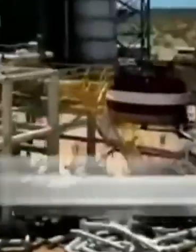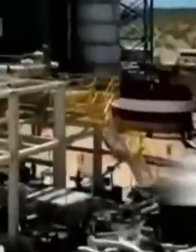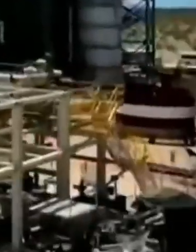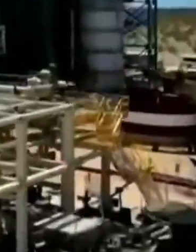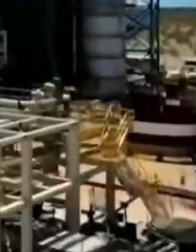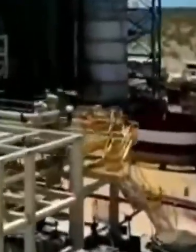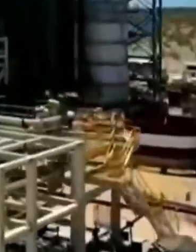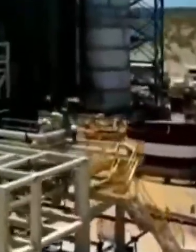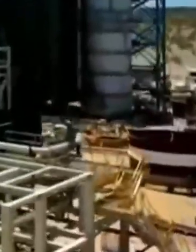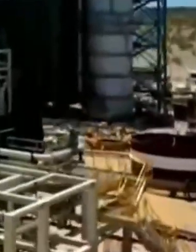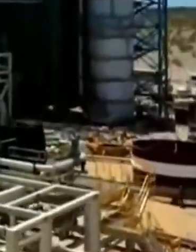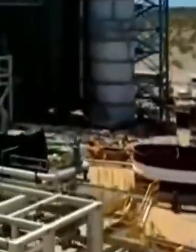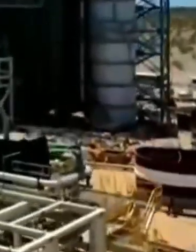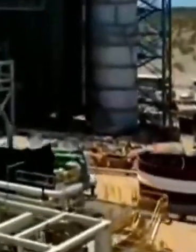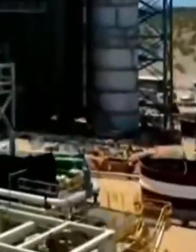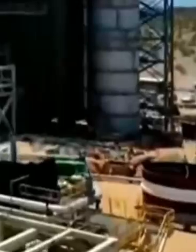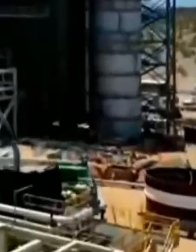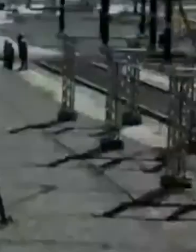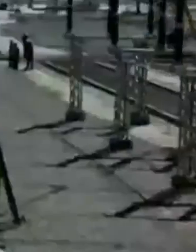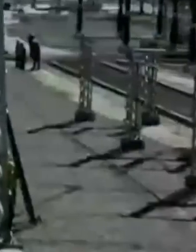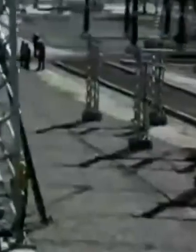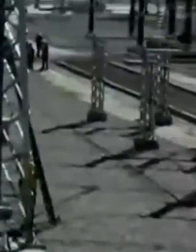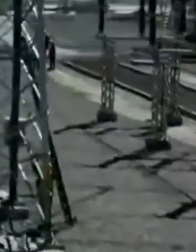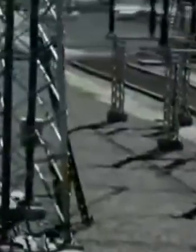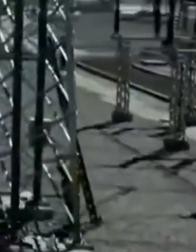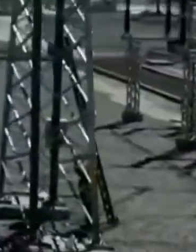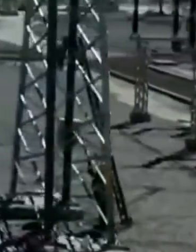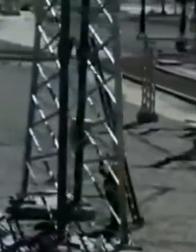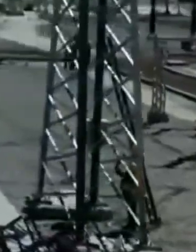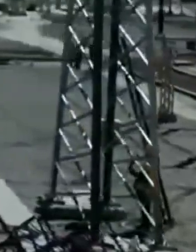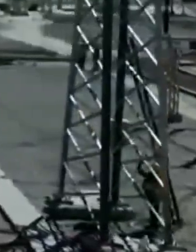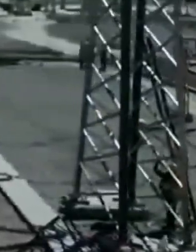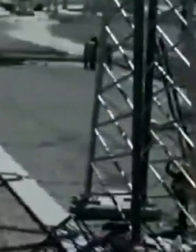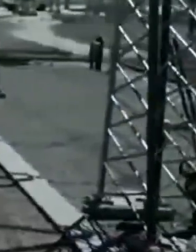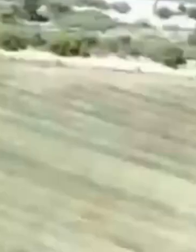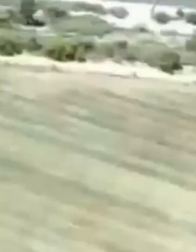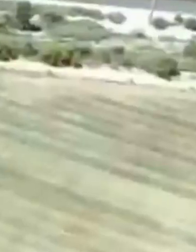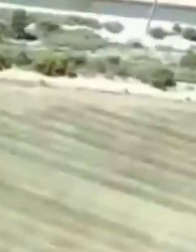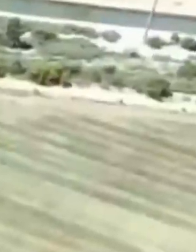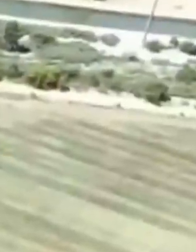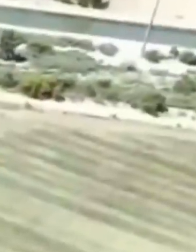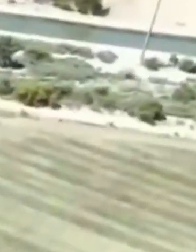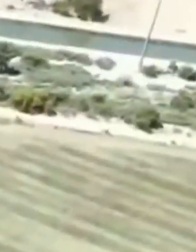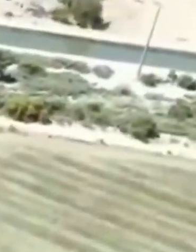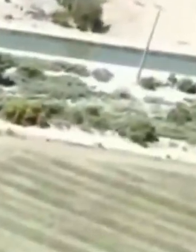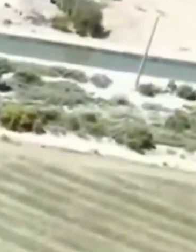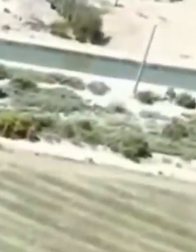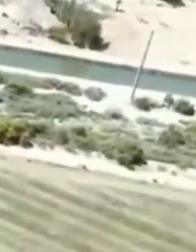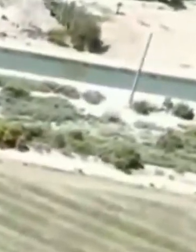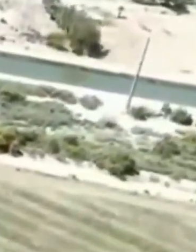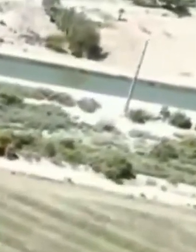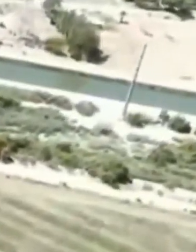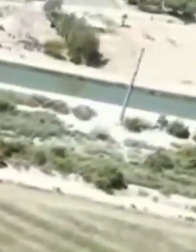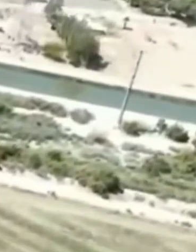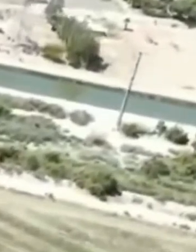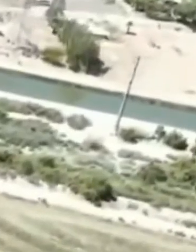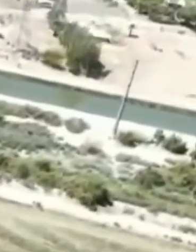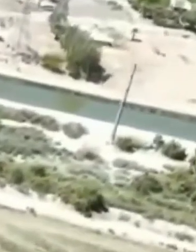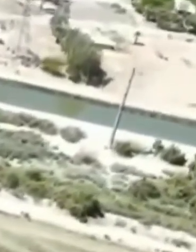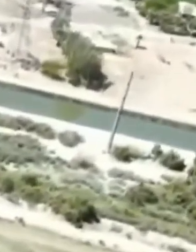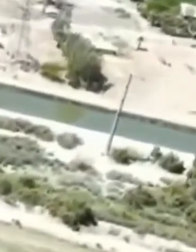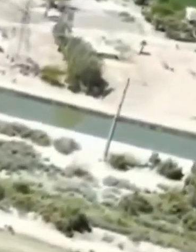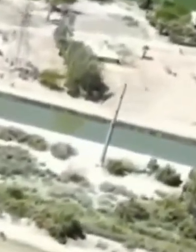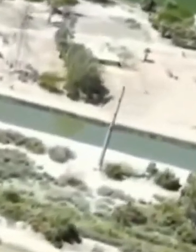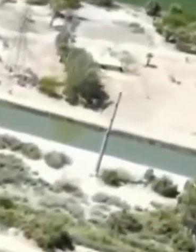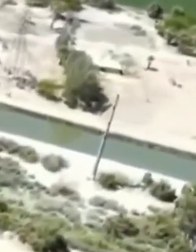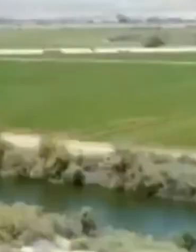de 4,600 millones de dólares se construirán subestaciones, líneas de transmisión y se instalarán equipos de última tecnología para